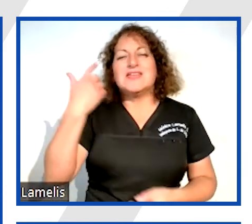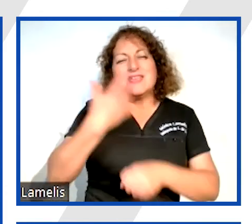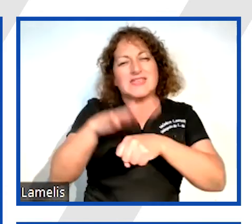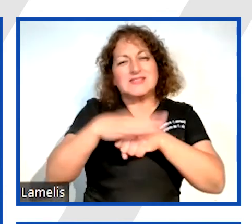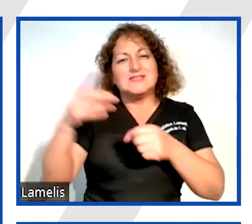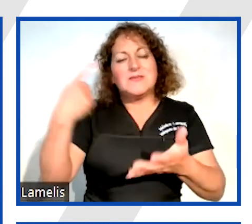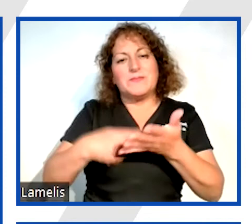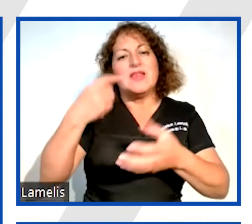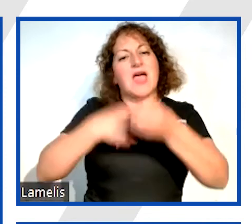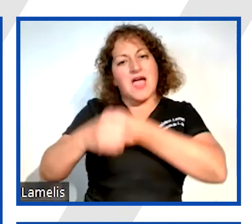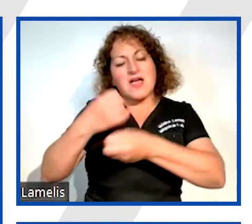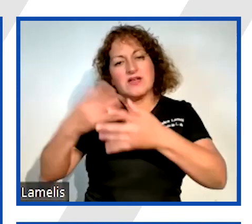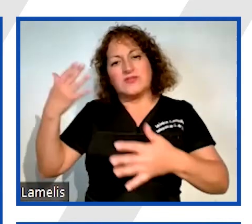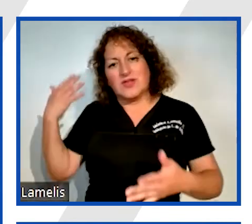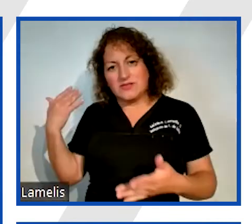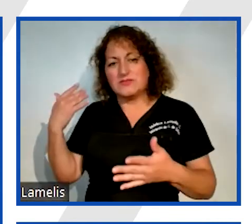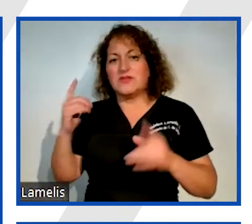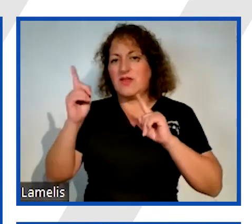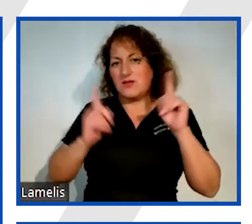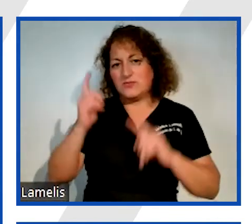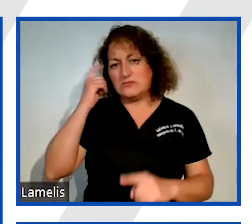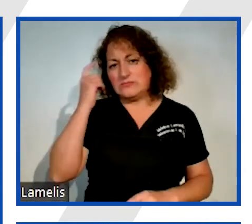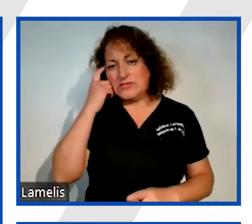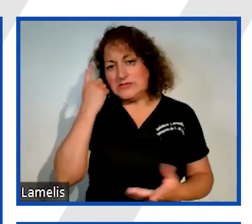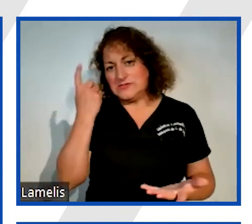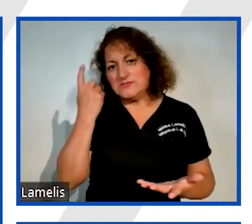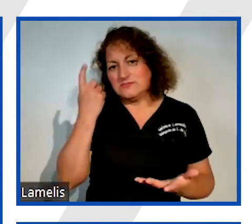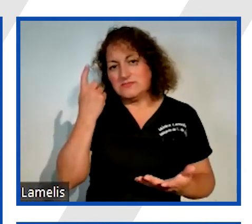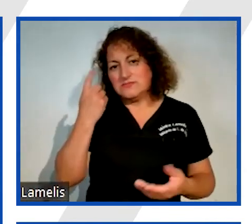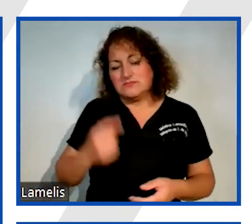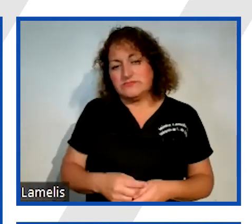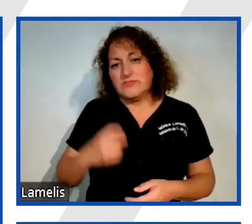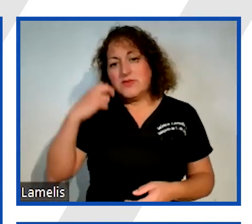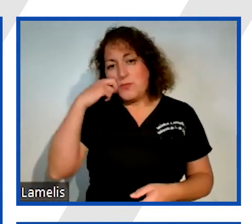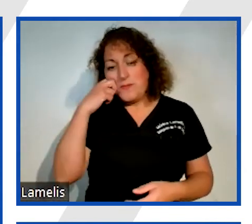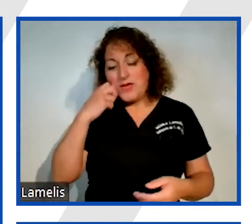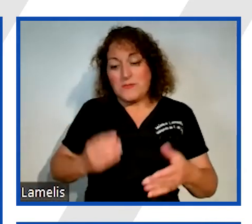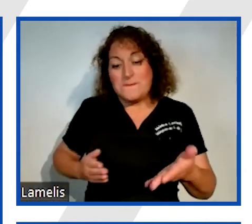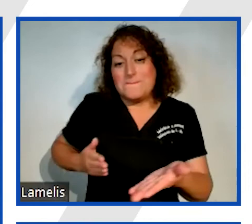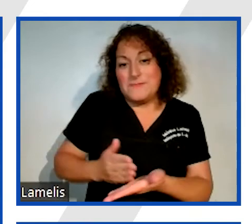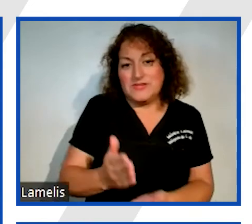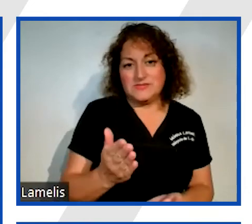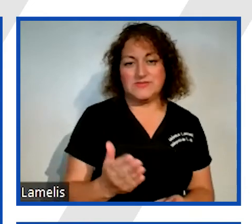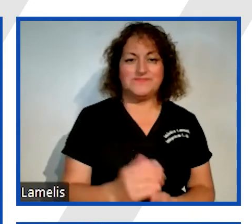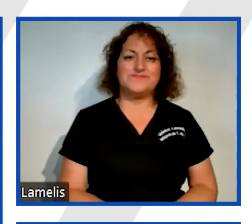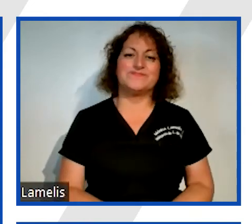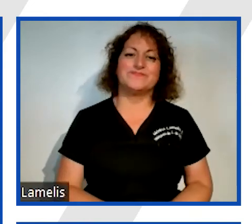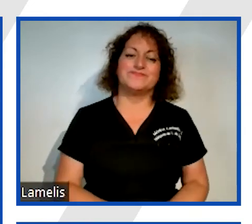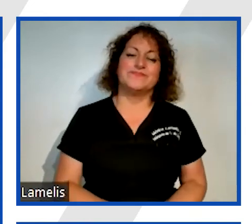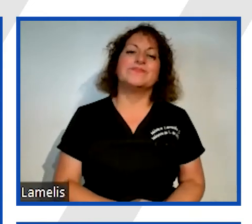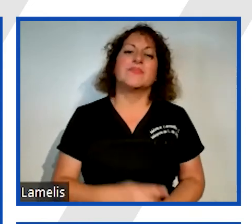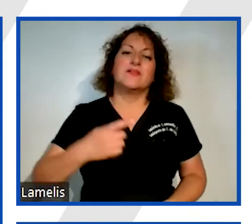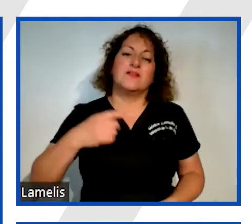discute que fue el cambio del nacimiento del primer ser humano nosotros somos primates los primates verdad